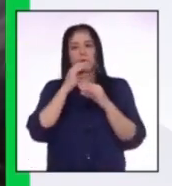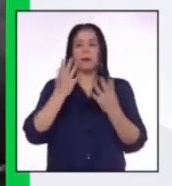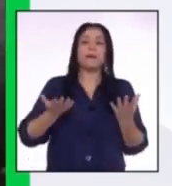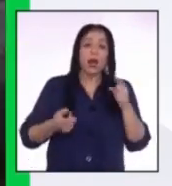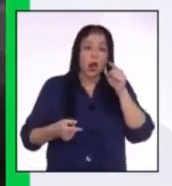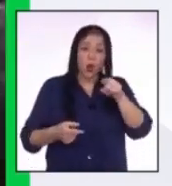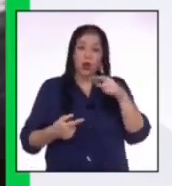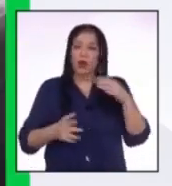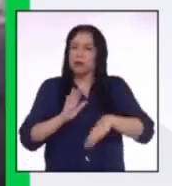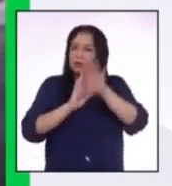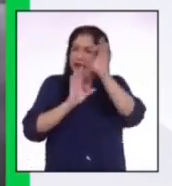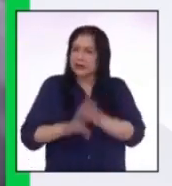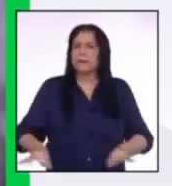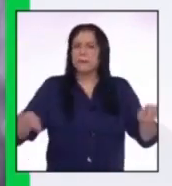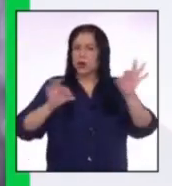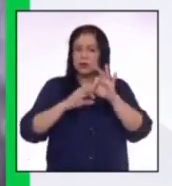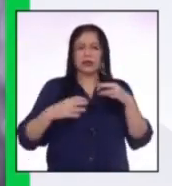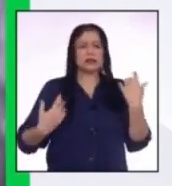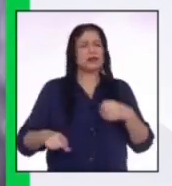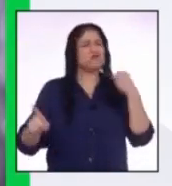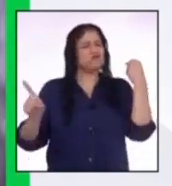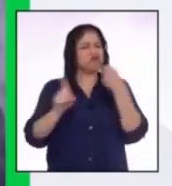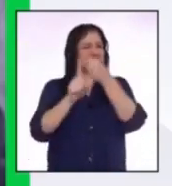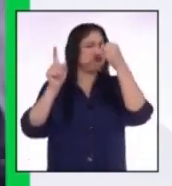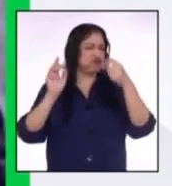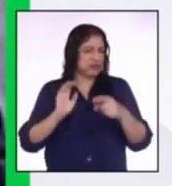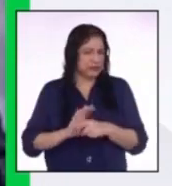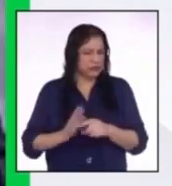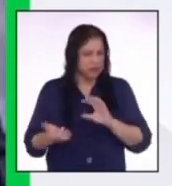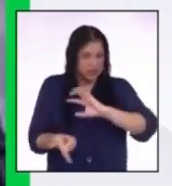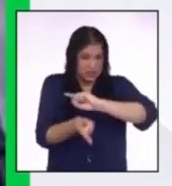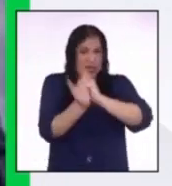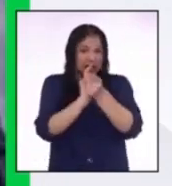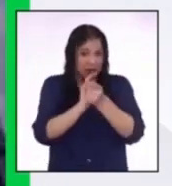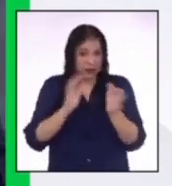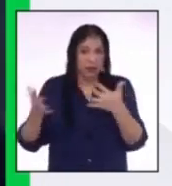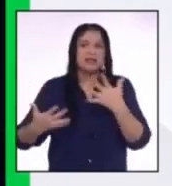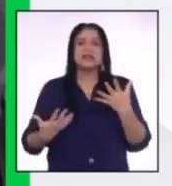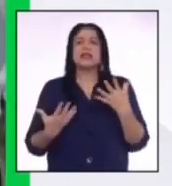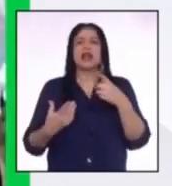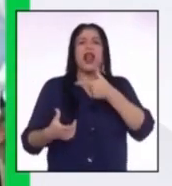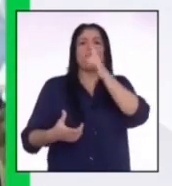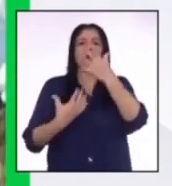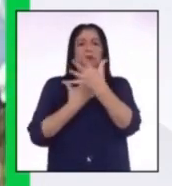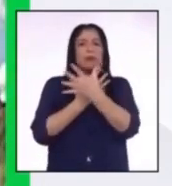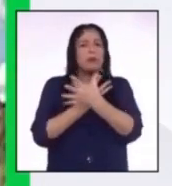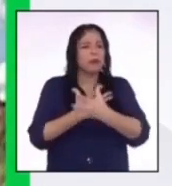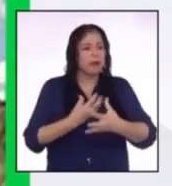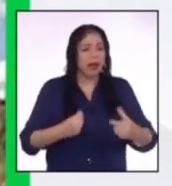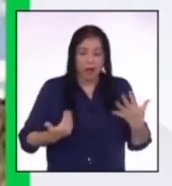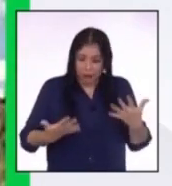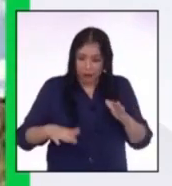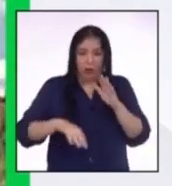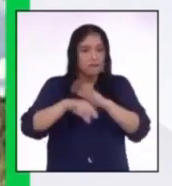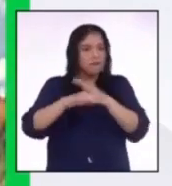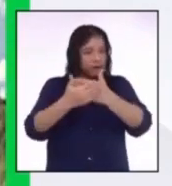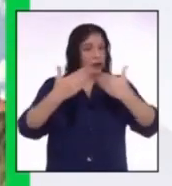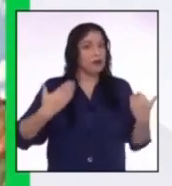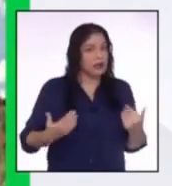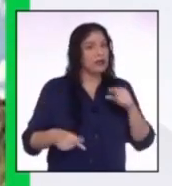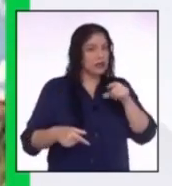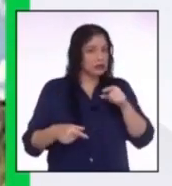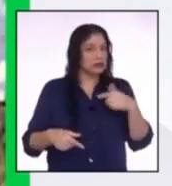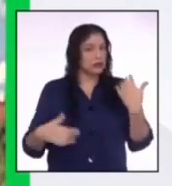uno de los principales efectos del cambio climático es la escasez del agua para prevenir estas causas